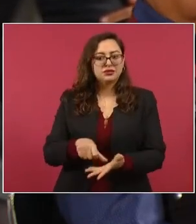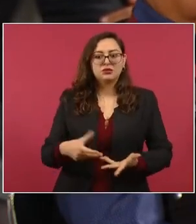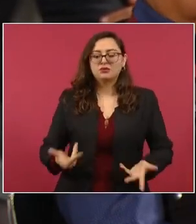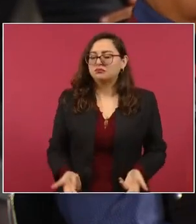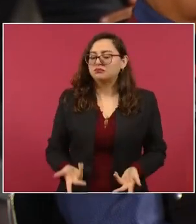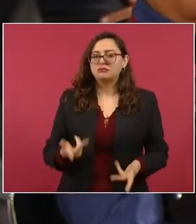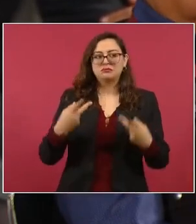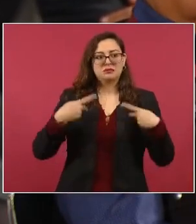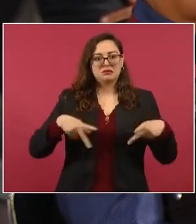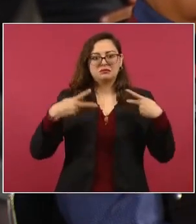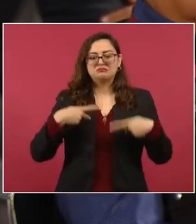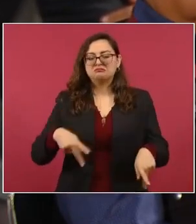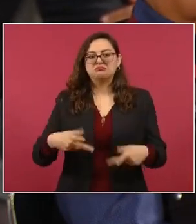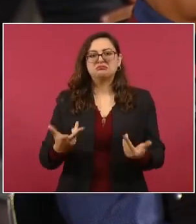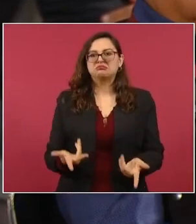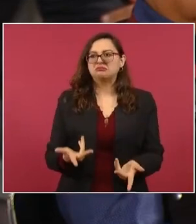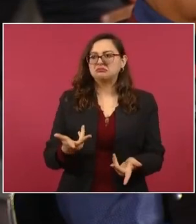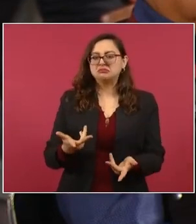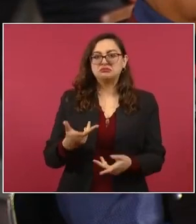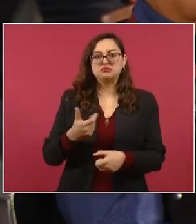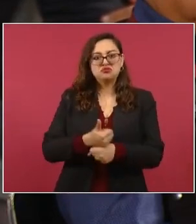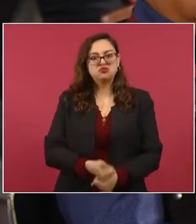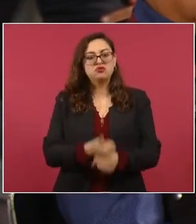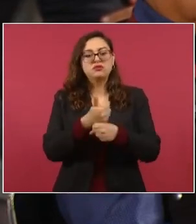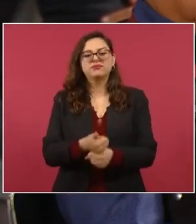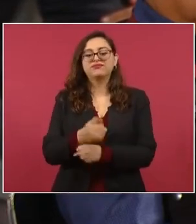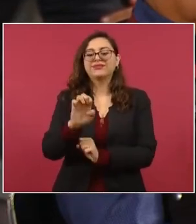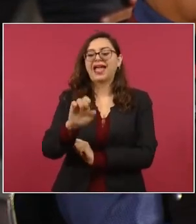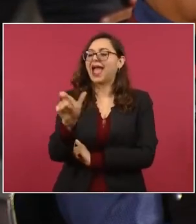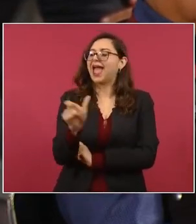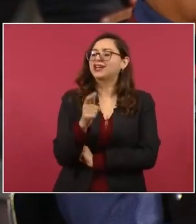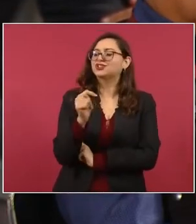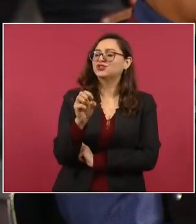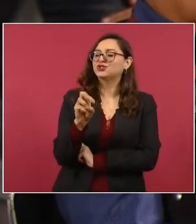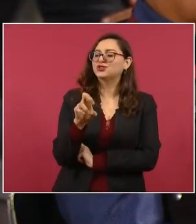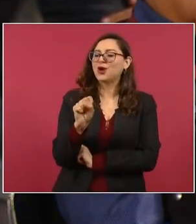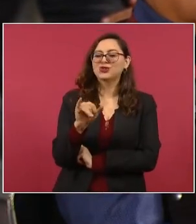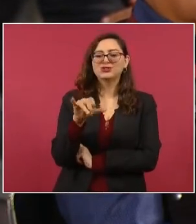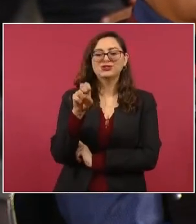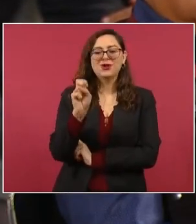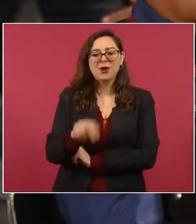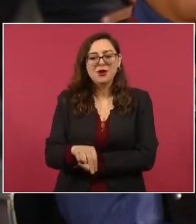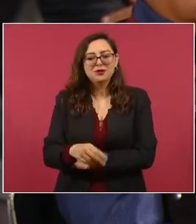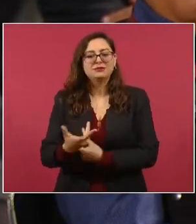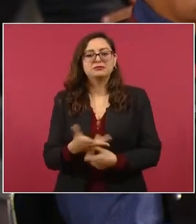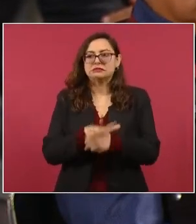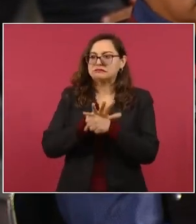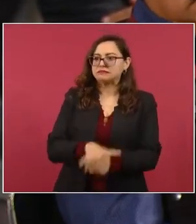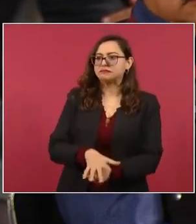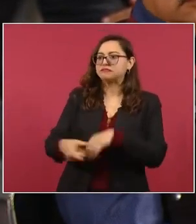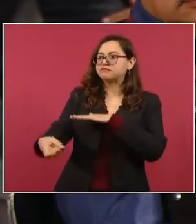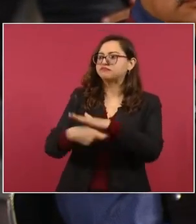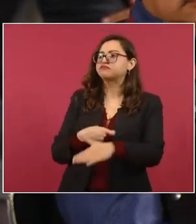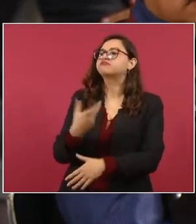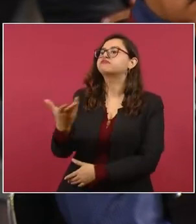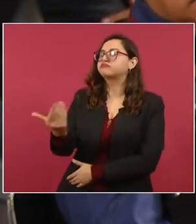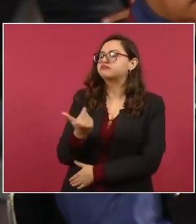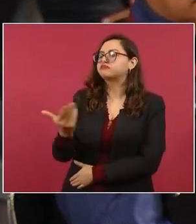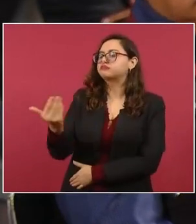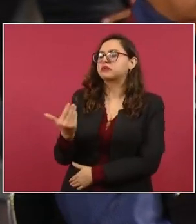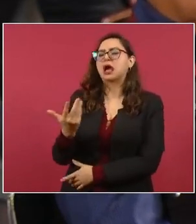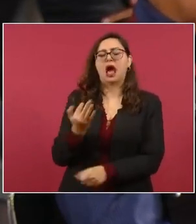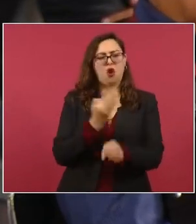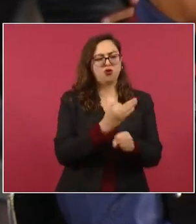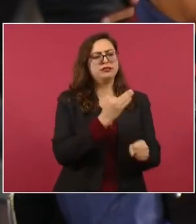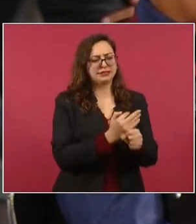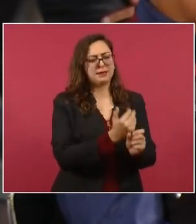son extorsionados? Lamentablemente estos delitos, aunque mencionan que oficialmente la extorsión va a la baja,